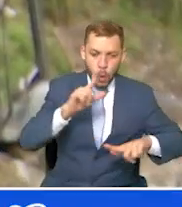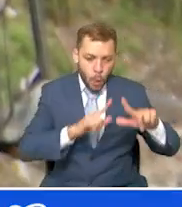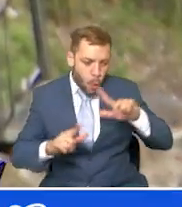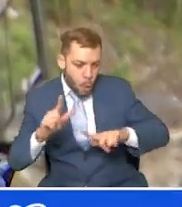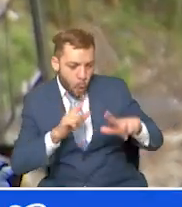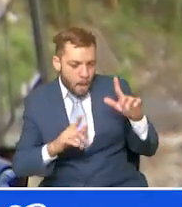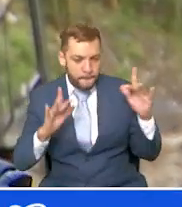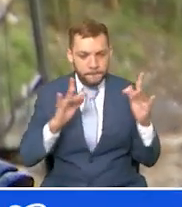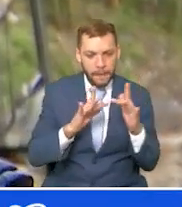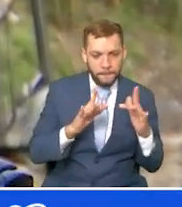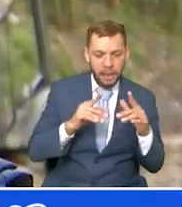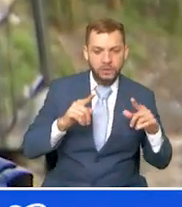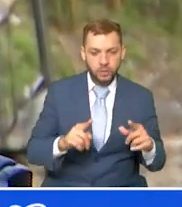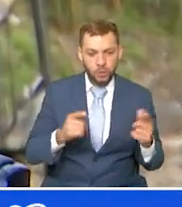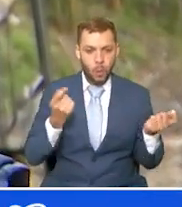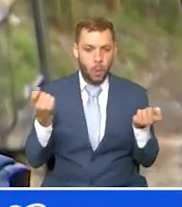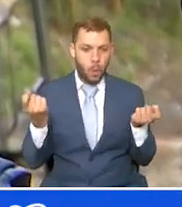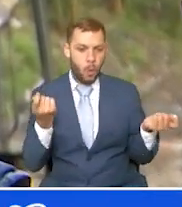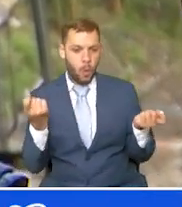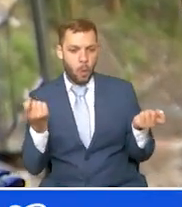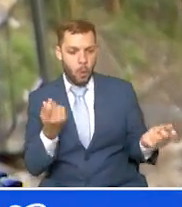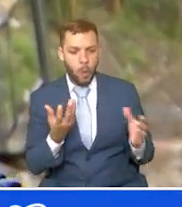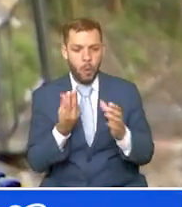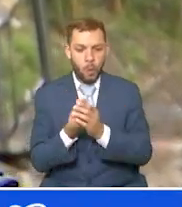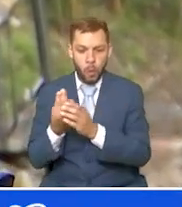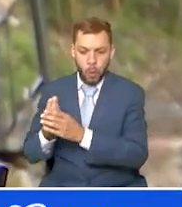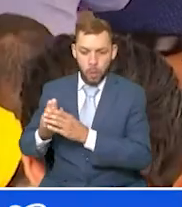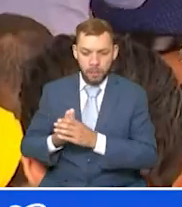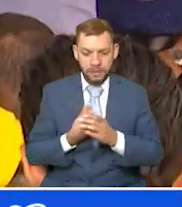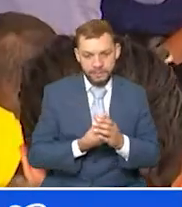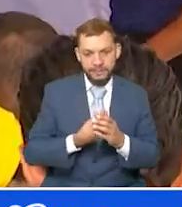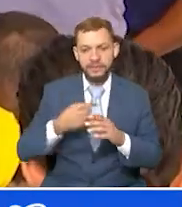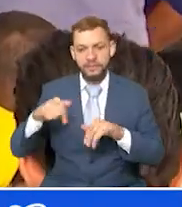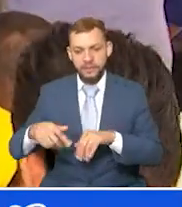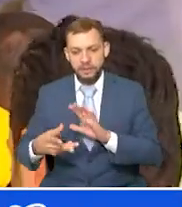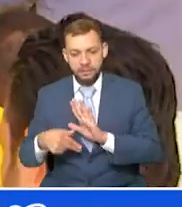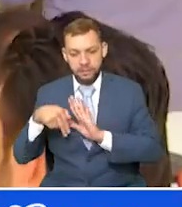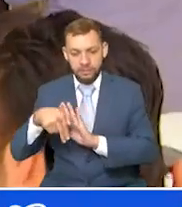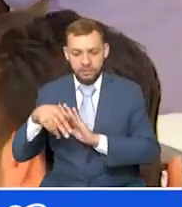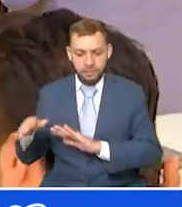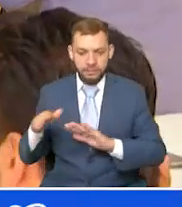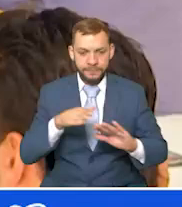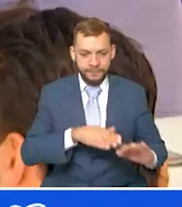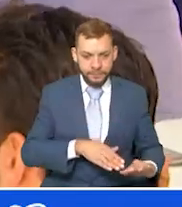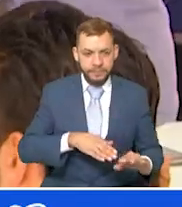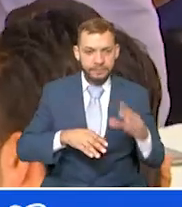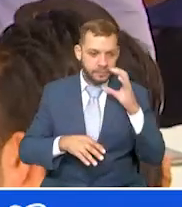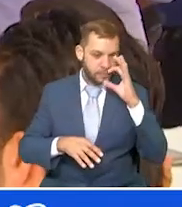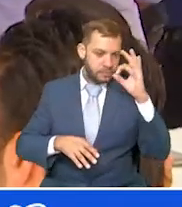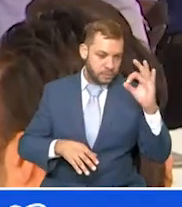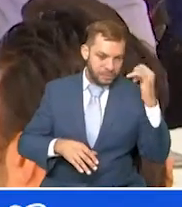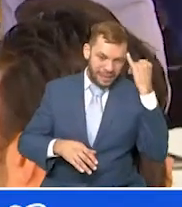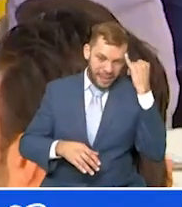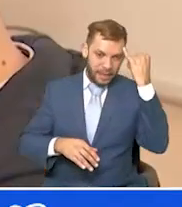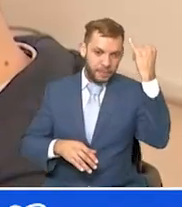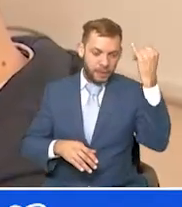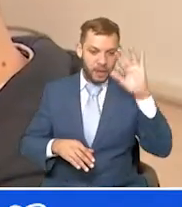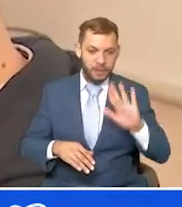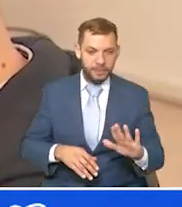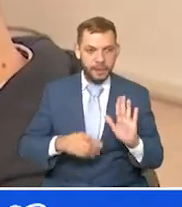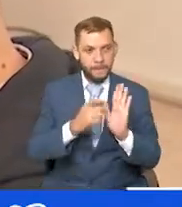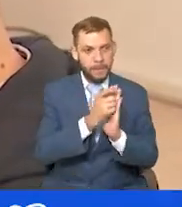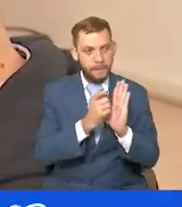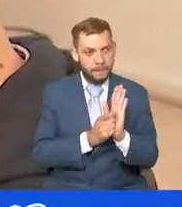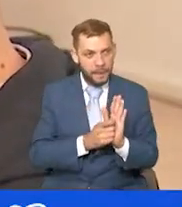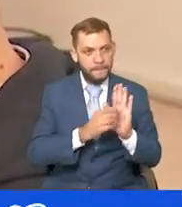bajo el control centralizado de la unidad nacional para la gestión del riesgo patio detalló que la iniciativa está alineada con uno de los ítems del plan